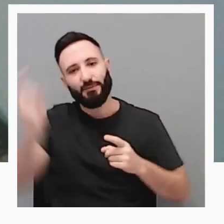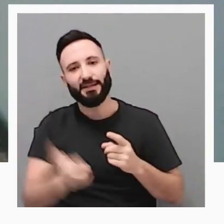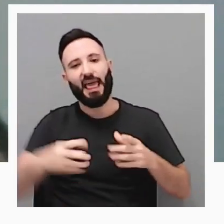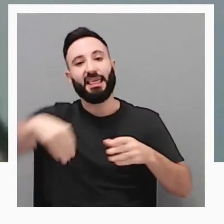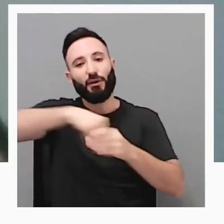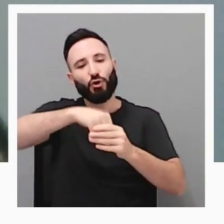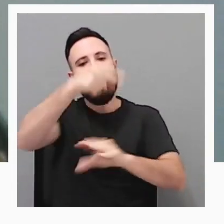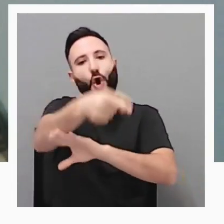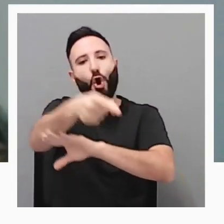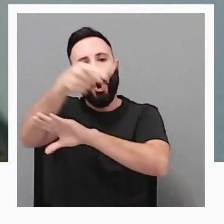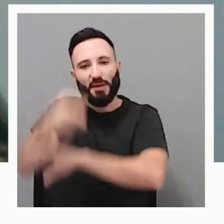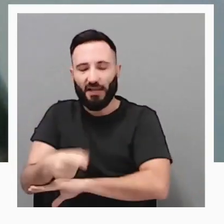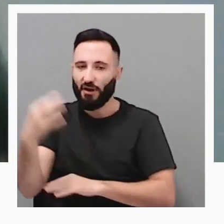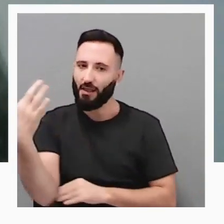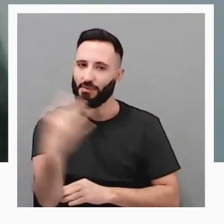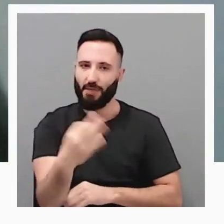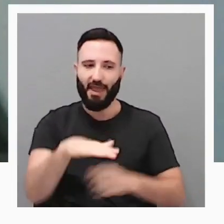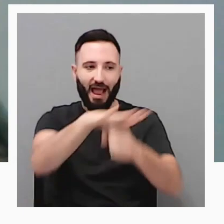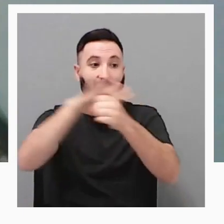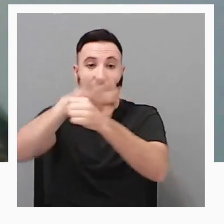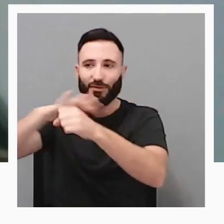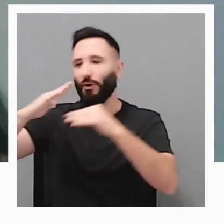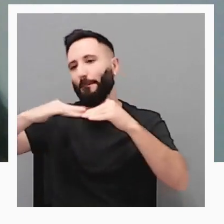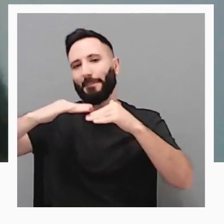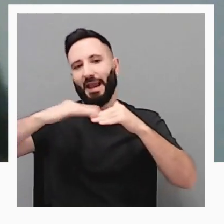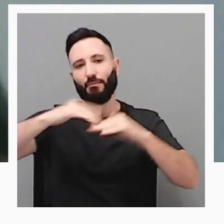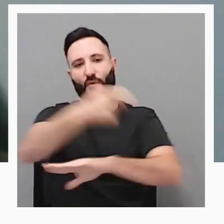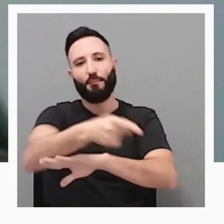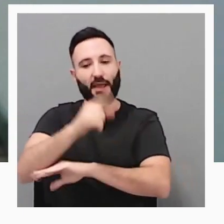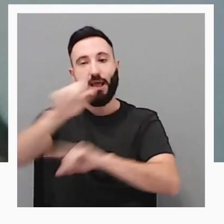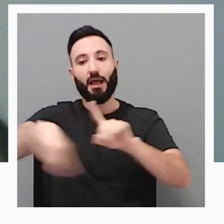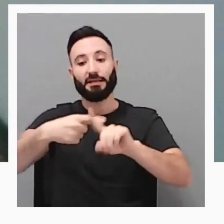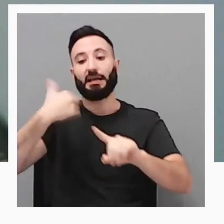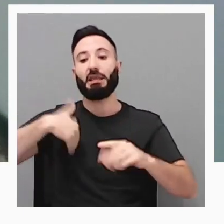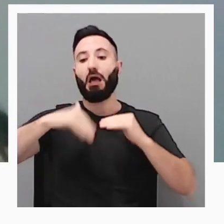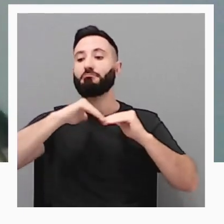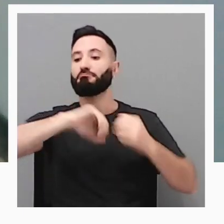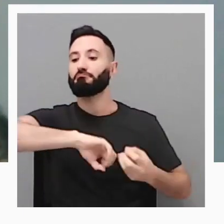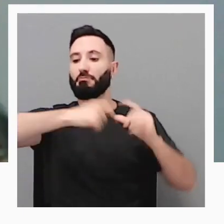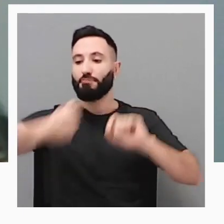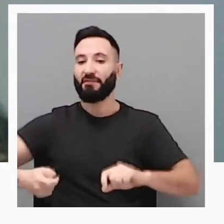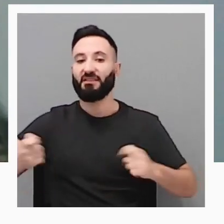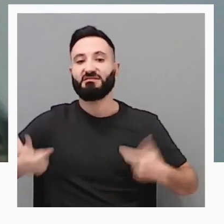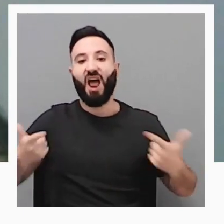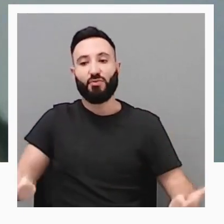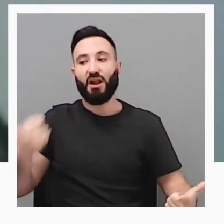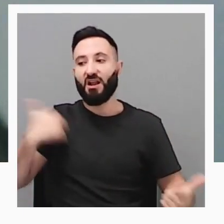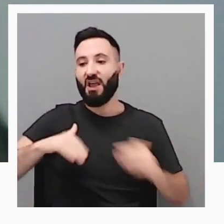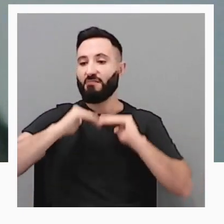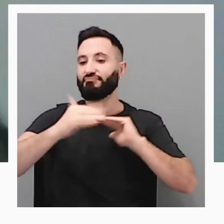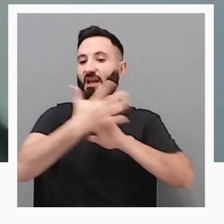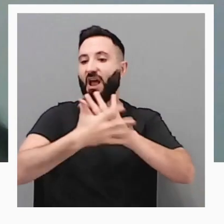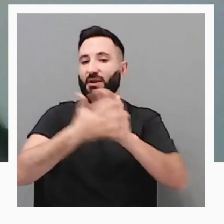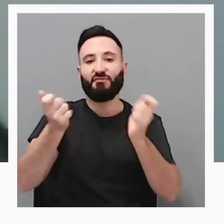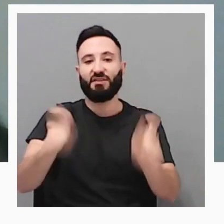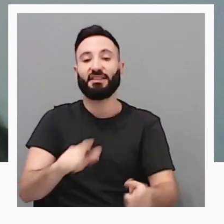en diferentes ámbitos, hasta que eso sea tan normalizado que no haga falta hablar del tema. Y creo que es un cambio de